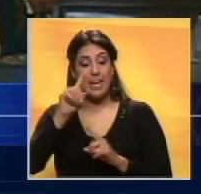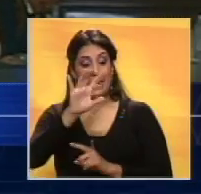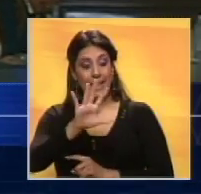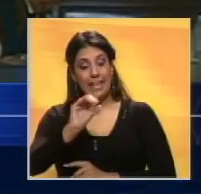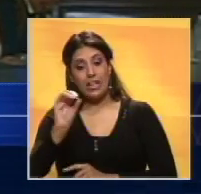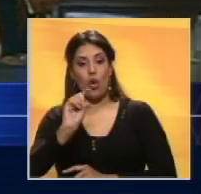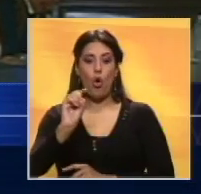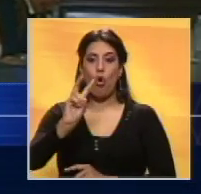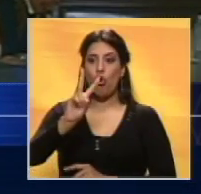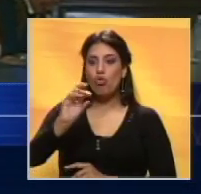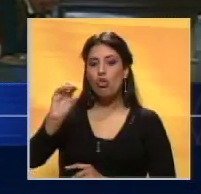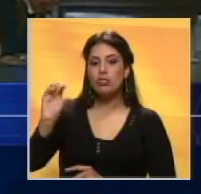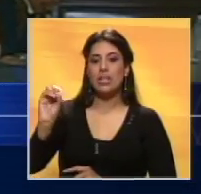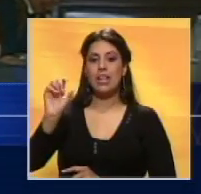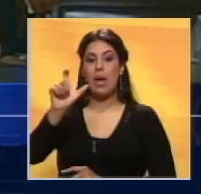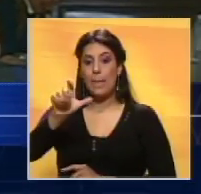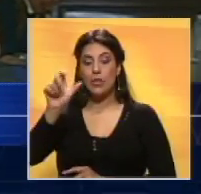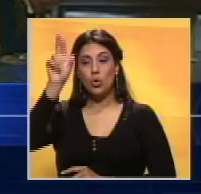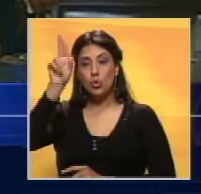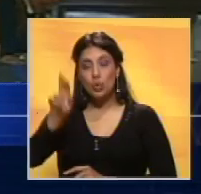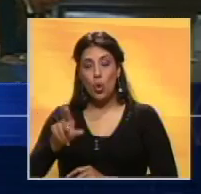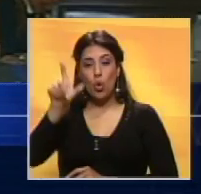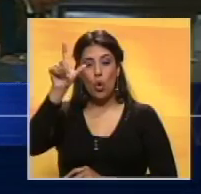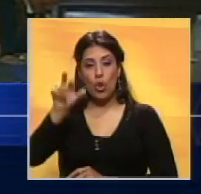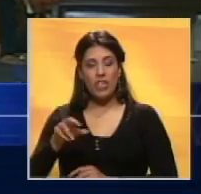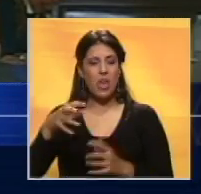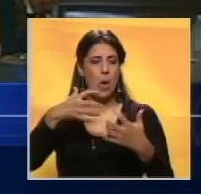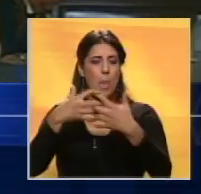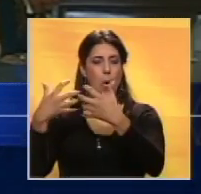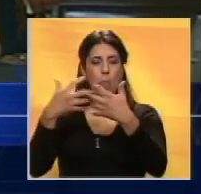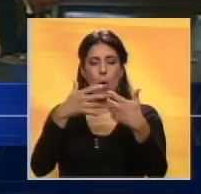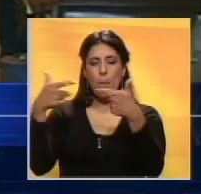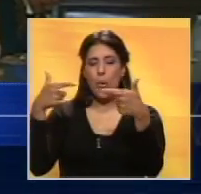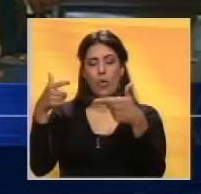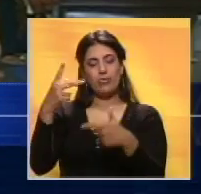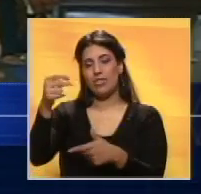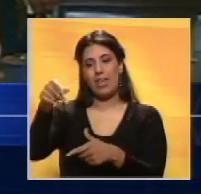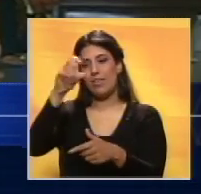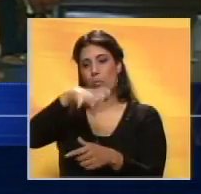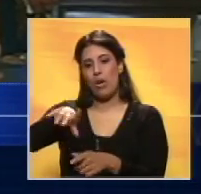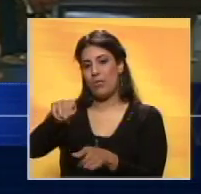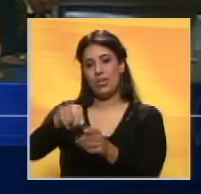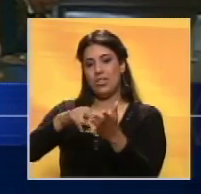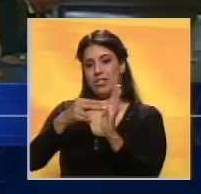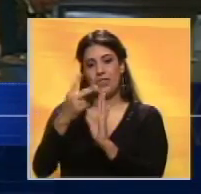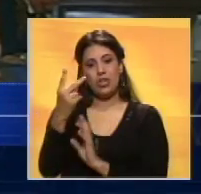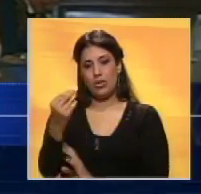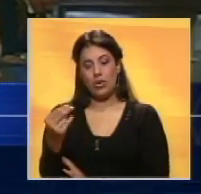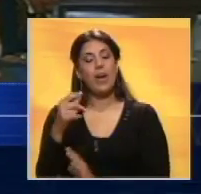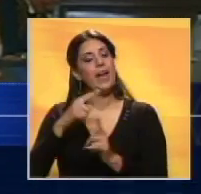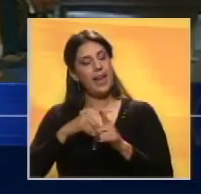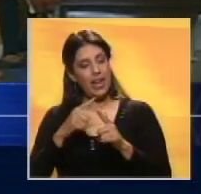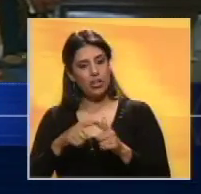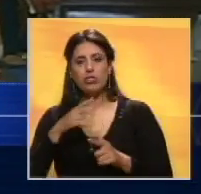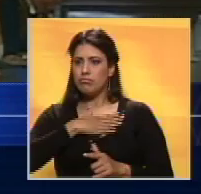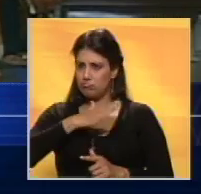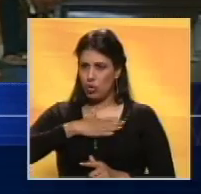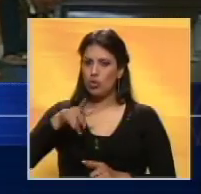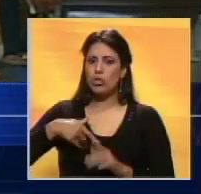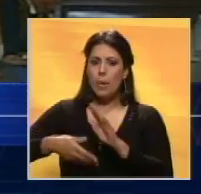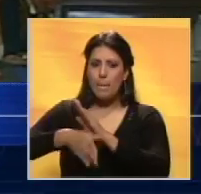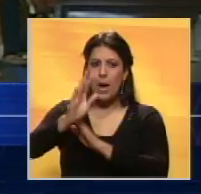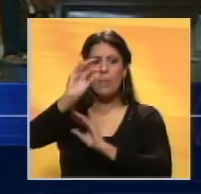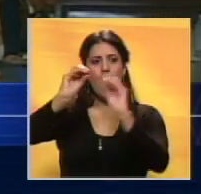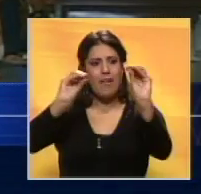500 o 200 que están todos los días quemando, enfrentando, matando, tampoco son el pueblo. Entonces convoquemos a